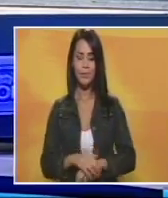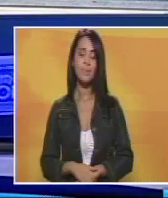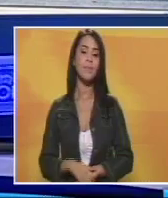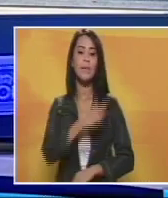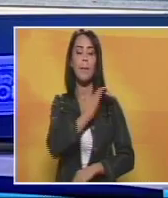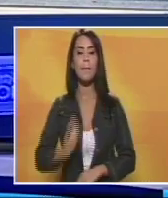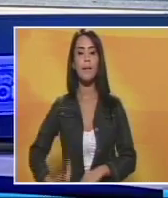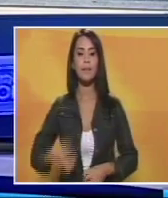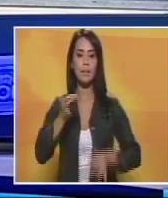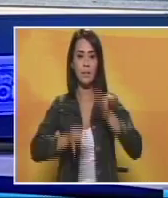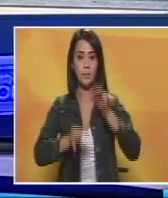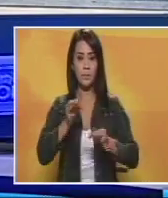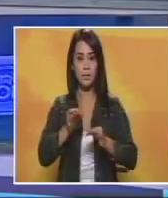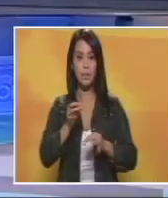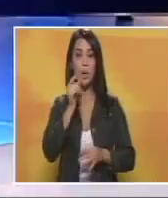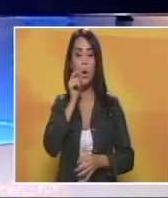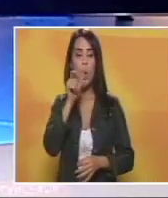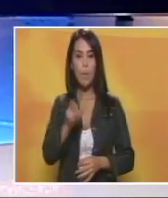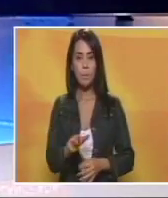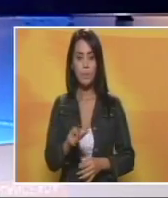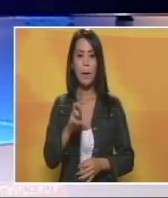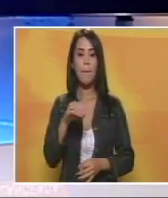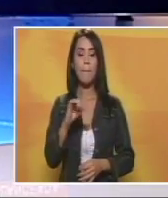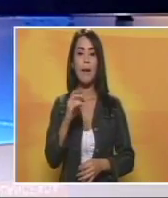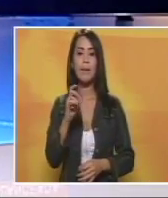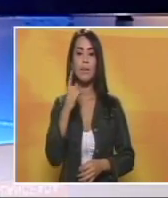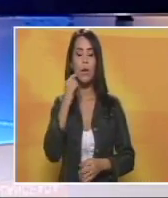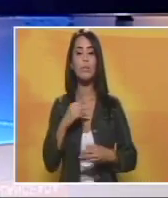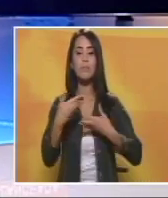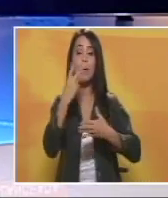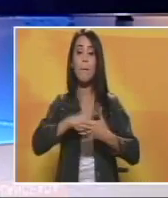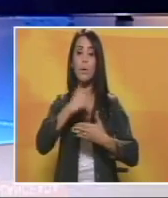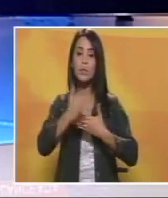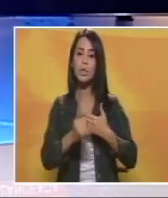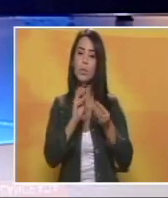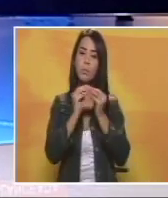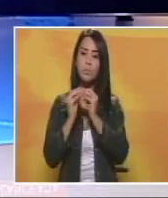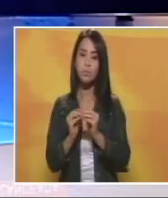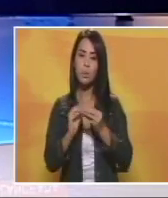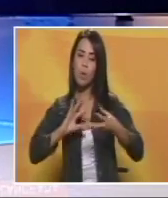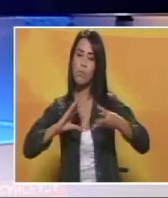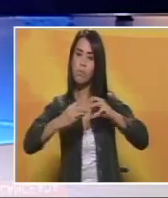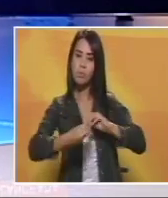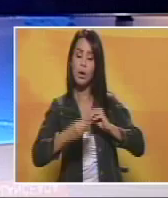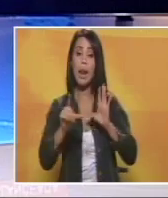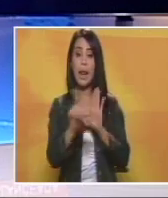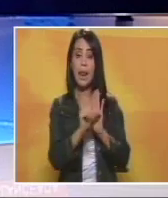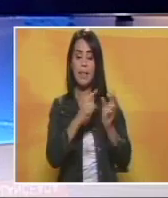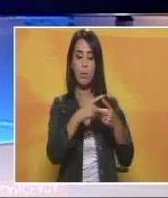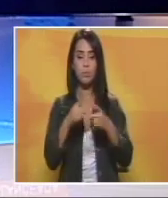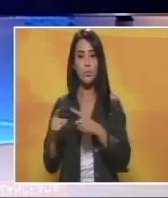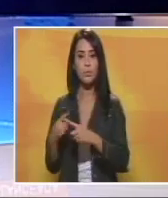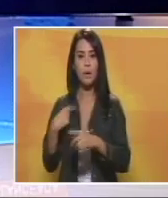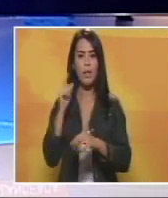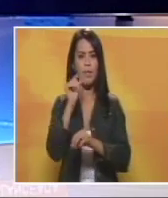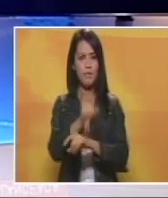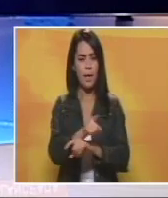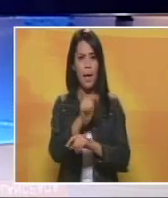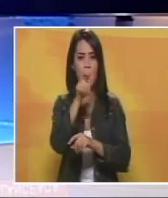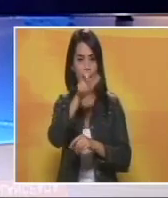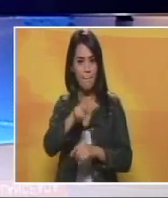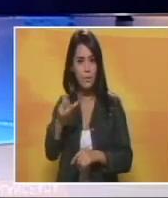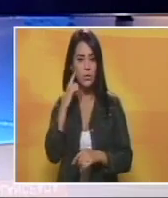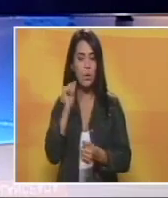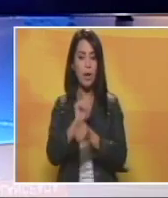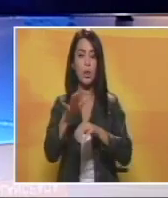del Tribunal Supremo de Justicia, Michael Moreno, informó que entregarán un proyecto para modificar diversas leyes judiciales con el fin de penalizar a las personas